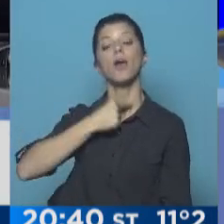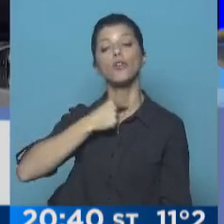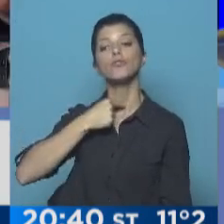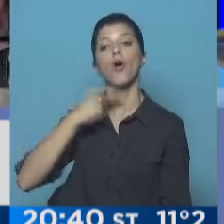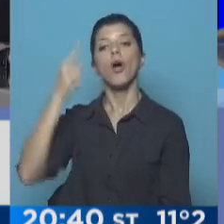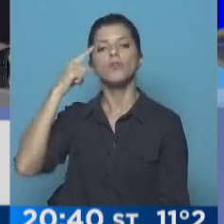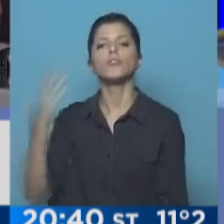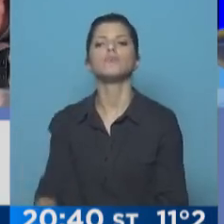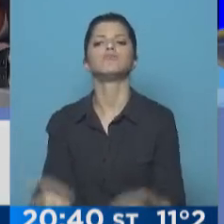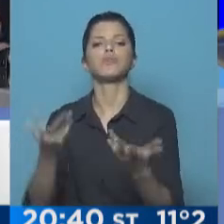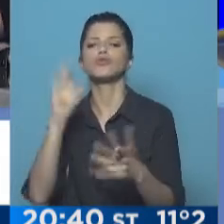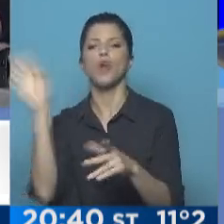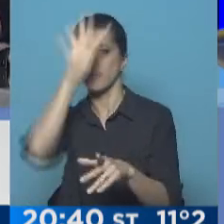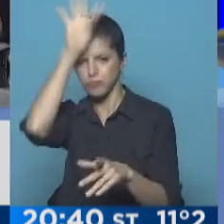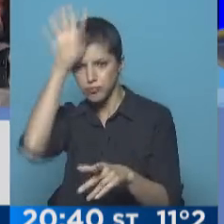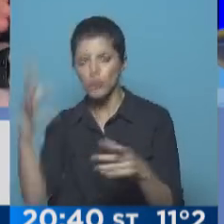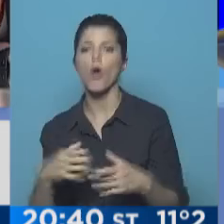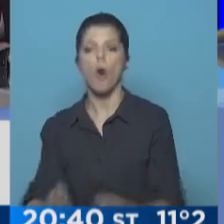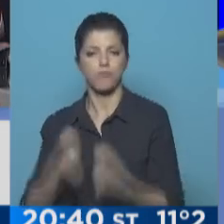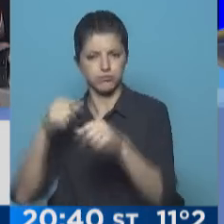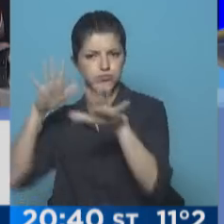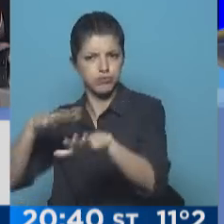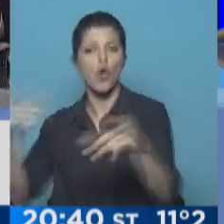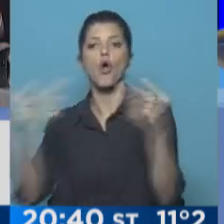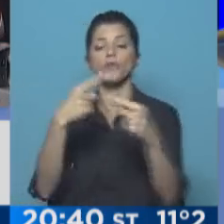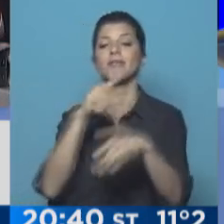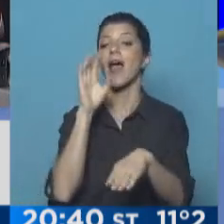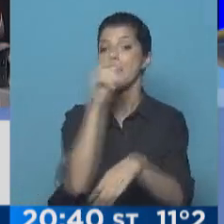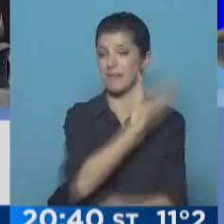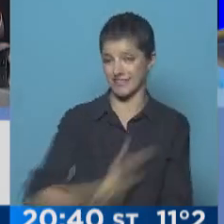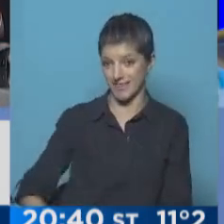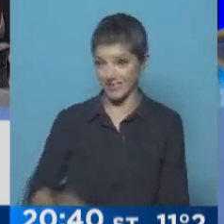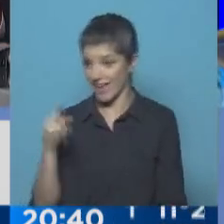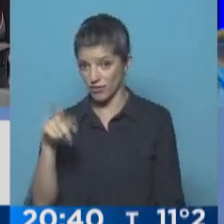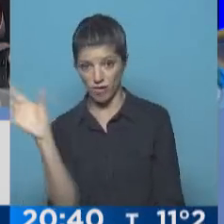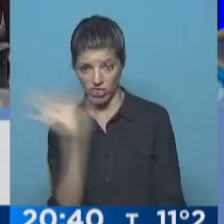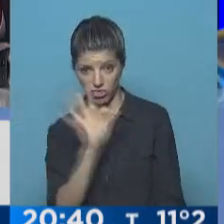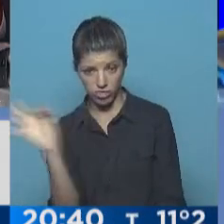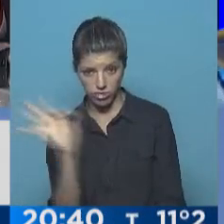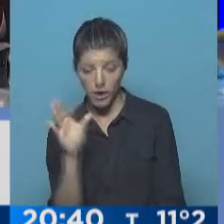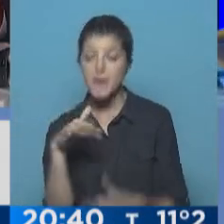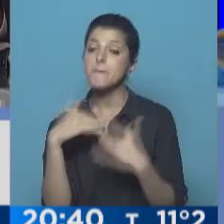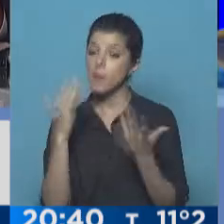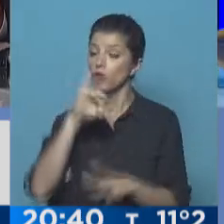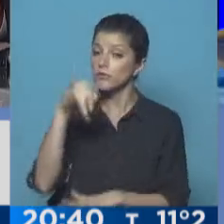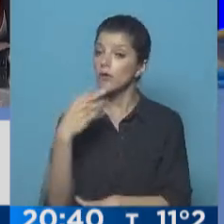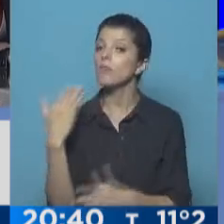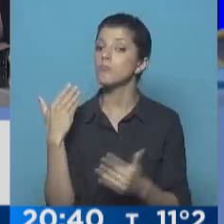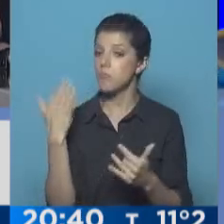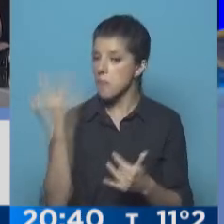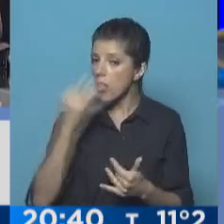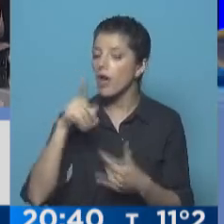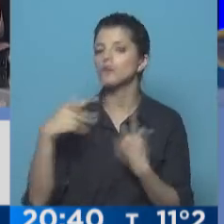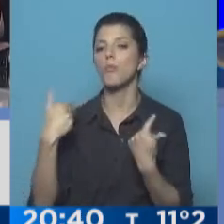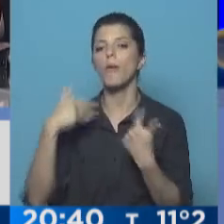indígena en contra del Rafael Correa. Ese levantamiento popular no se dio, si bien es cierto que tienen la capacidad para